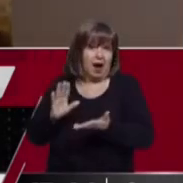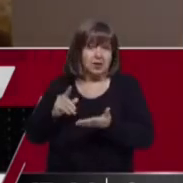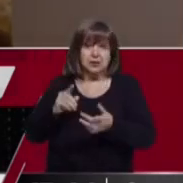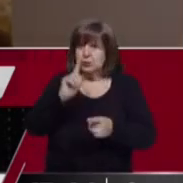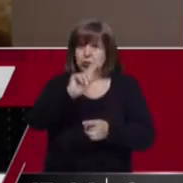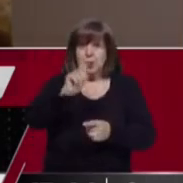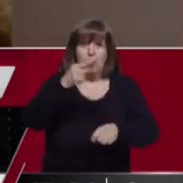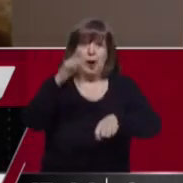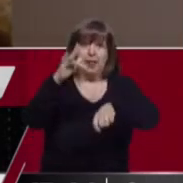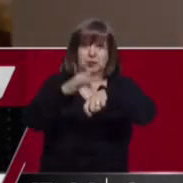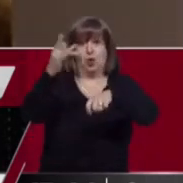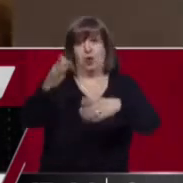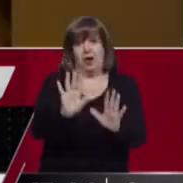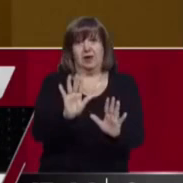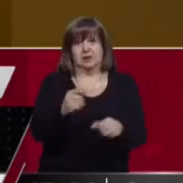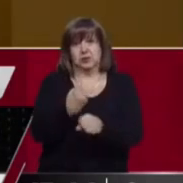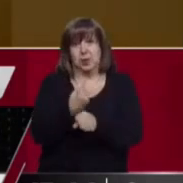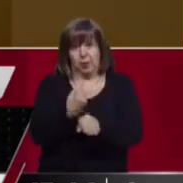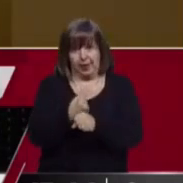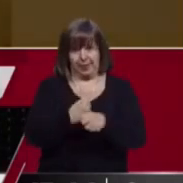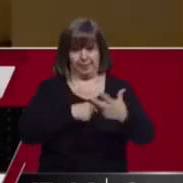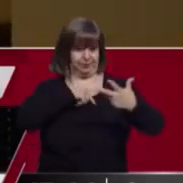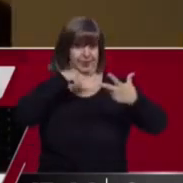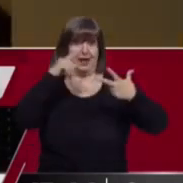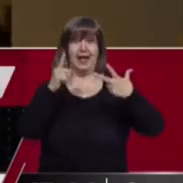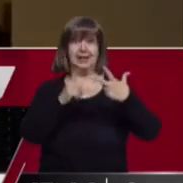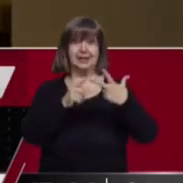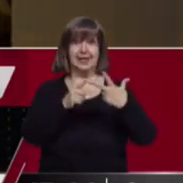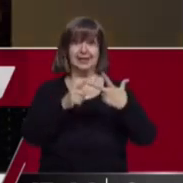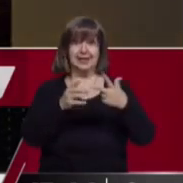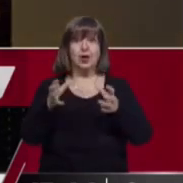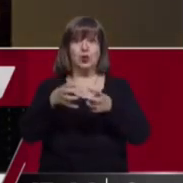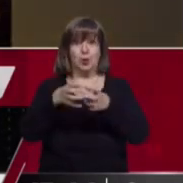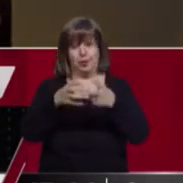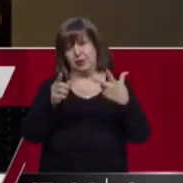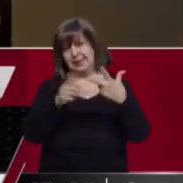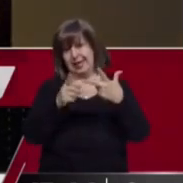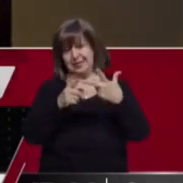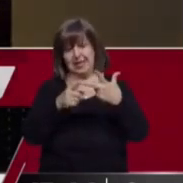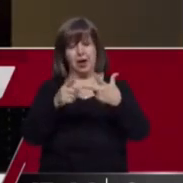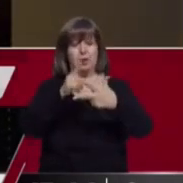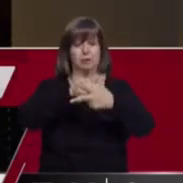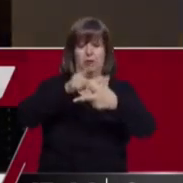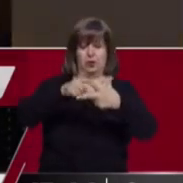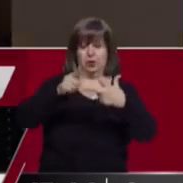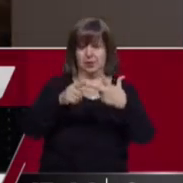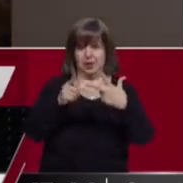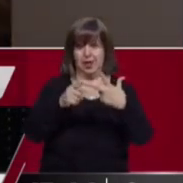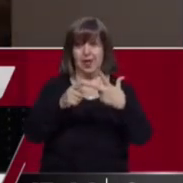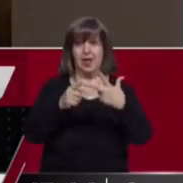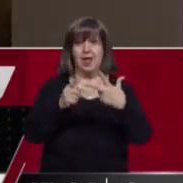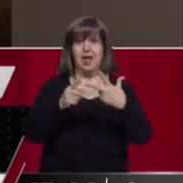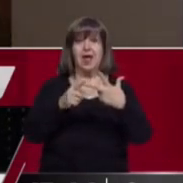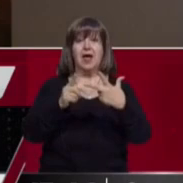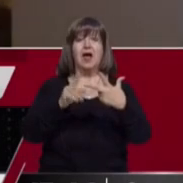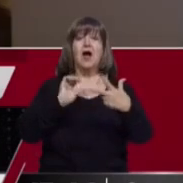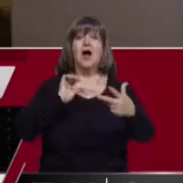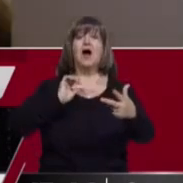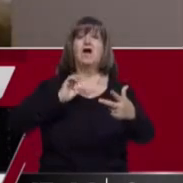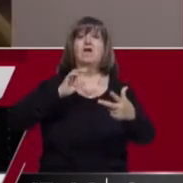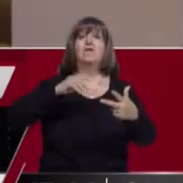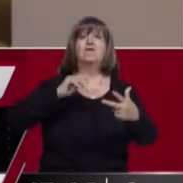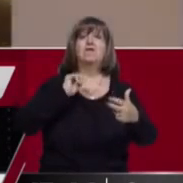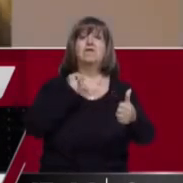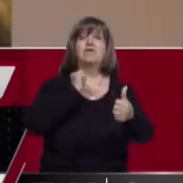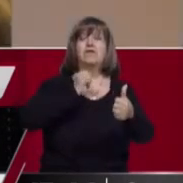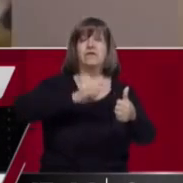este niño o a la niña para que salga bien. Eso es un tema cultural que también que se puede trabajar claramente porque cuando uno golpea a un